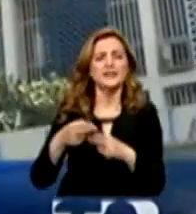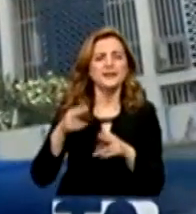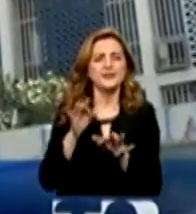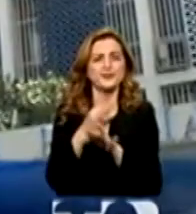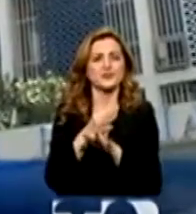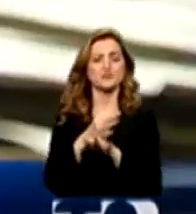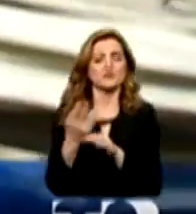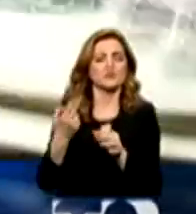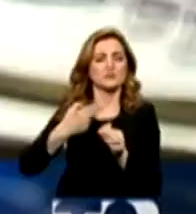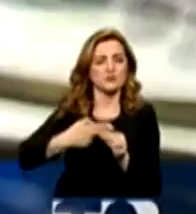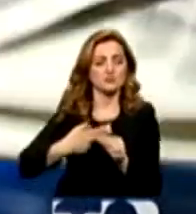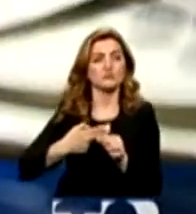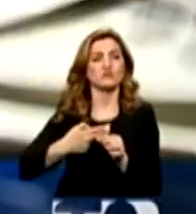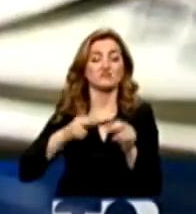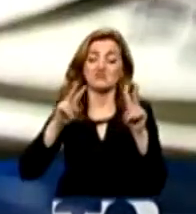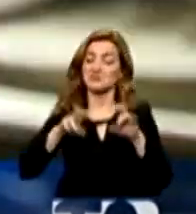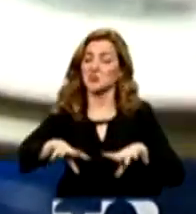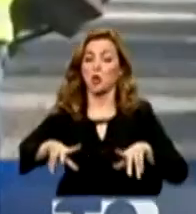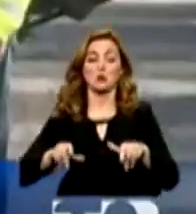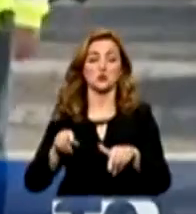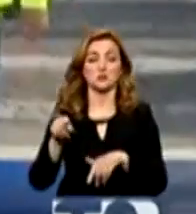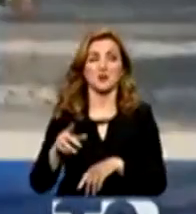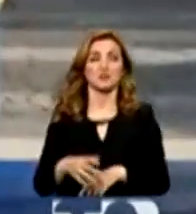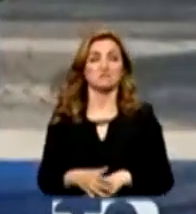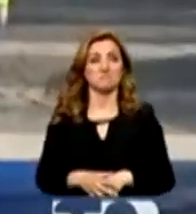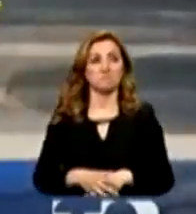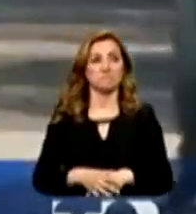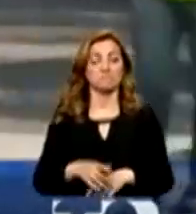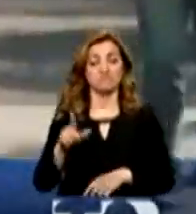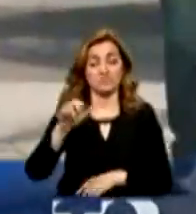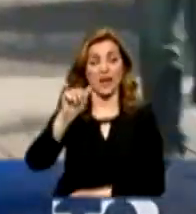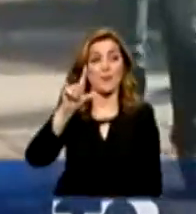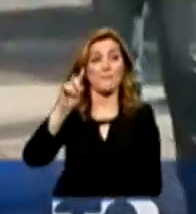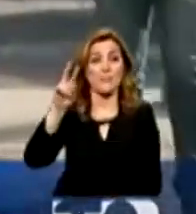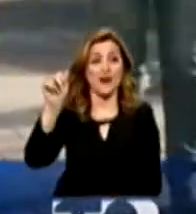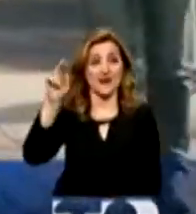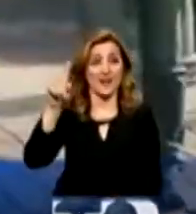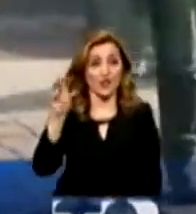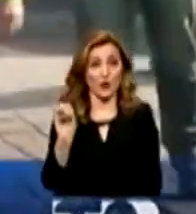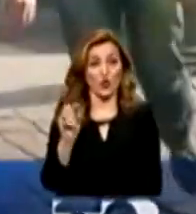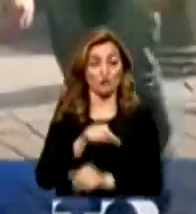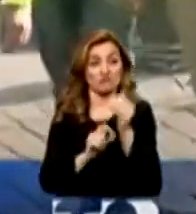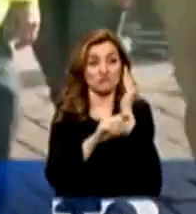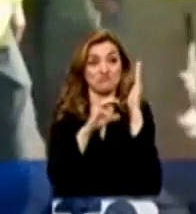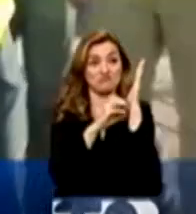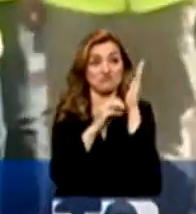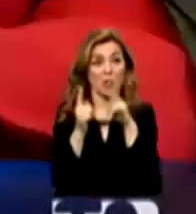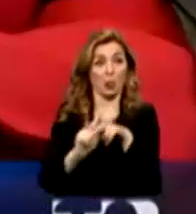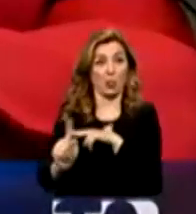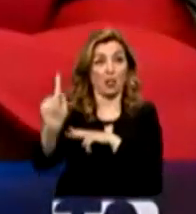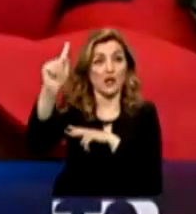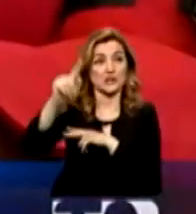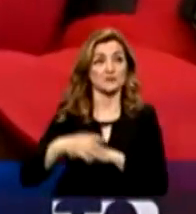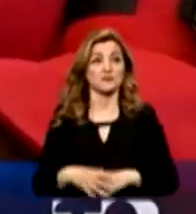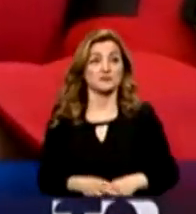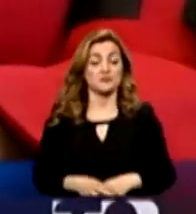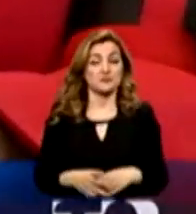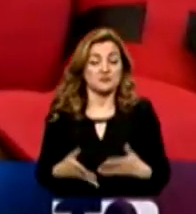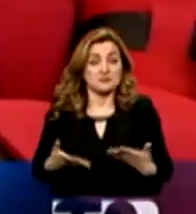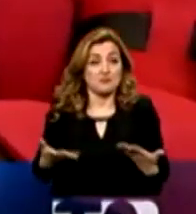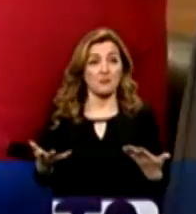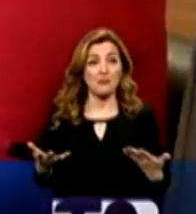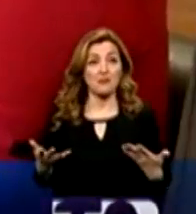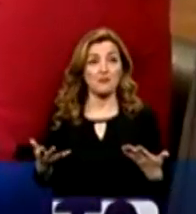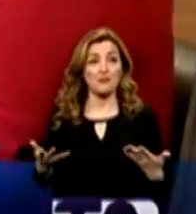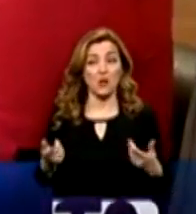exfuncionarios involucrados en casos de corrupción. La fuga de Fernando Alvarado, aun cuando tenía colocado un grillete electrónico, dice Palacios,